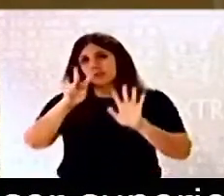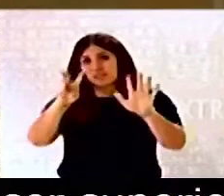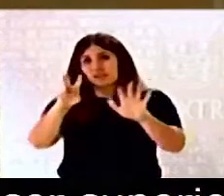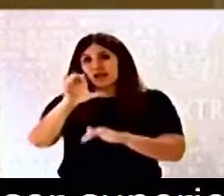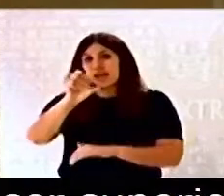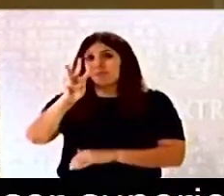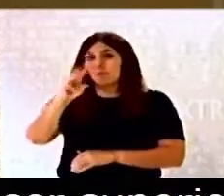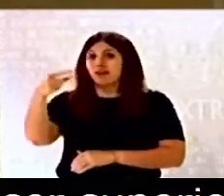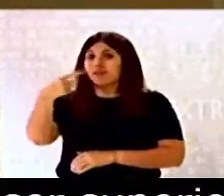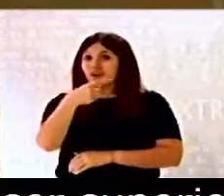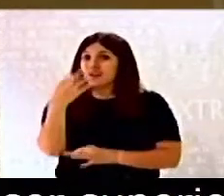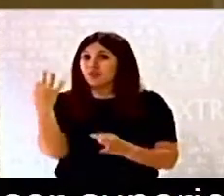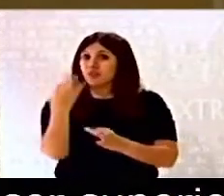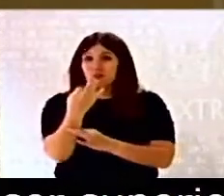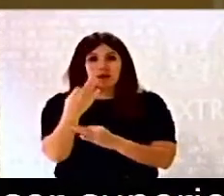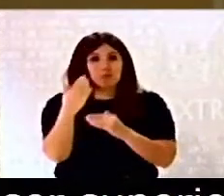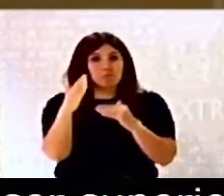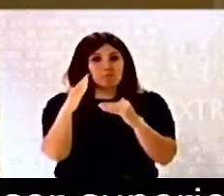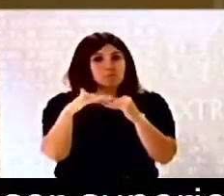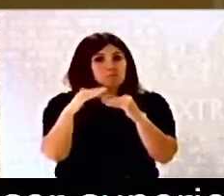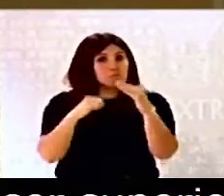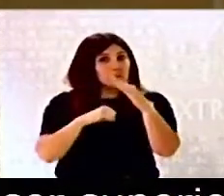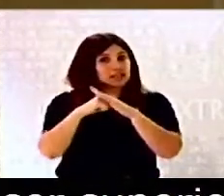ser mayor de 100 en 1.607.